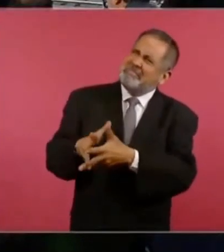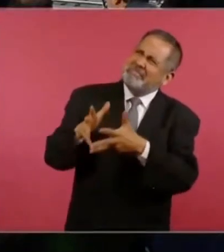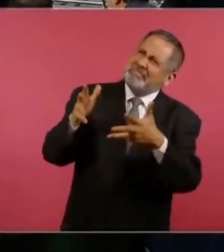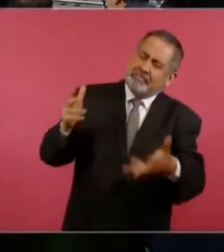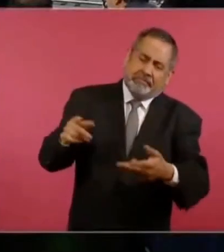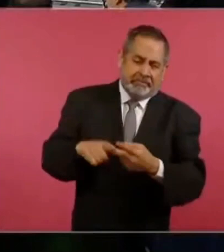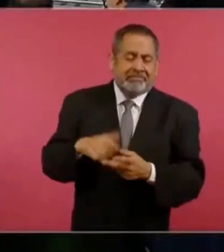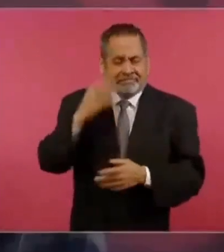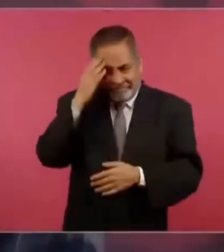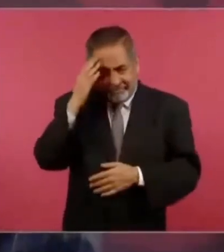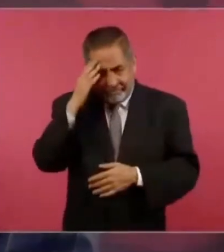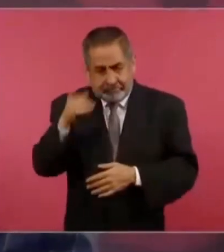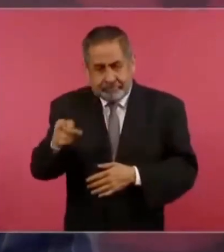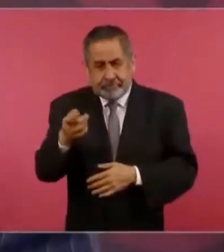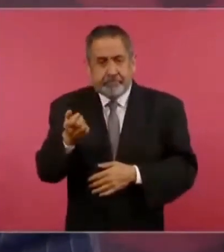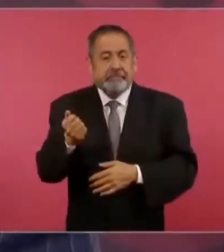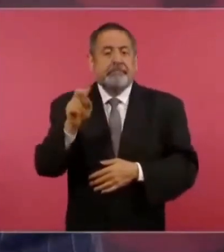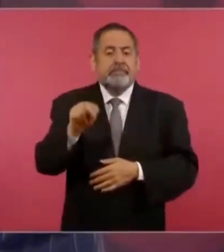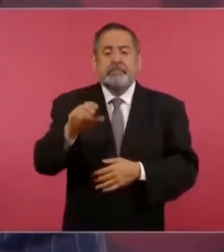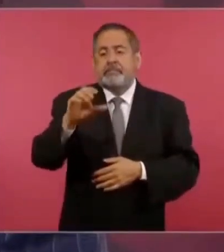pues hablaba yo de San Carlos,